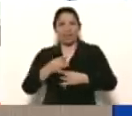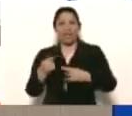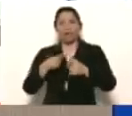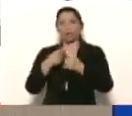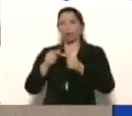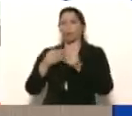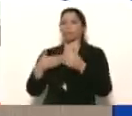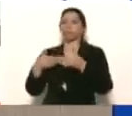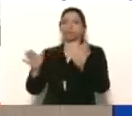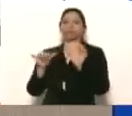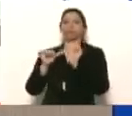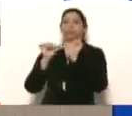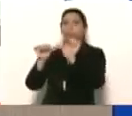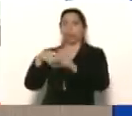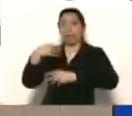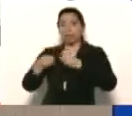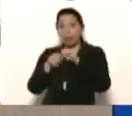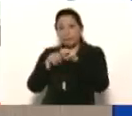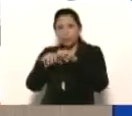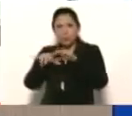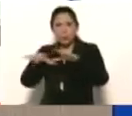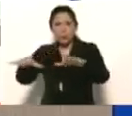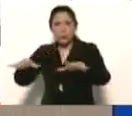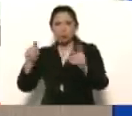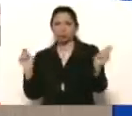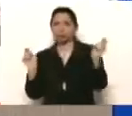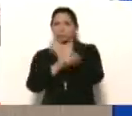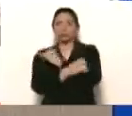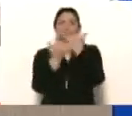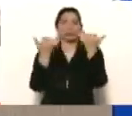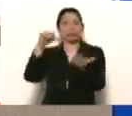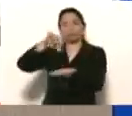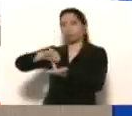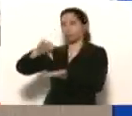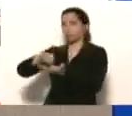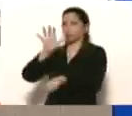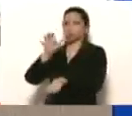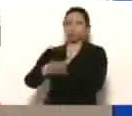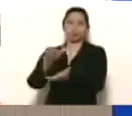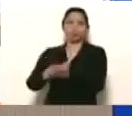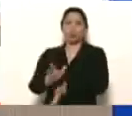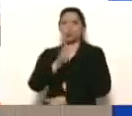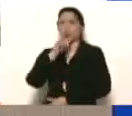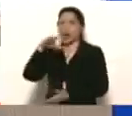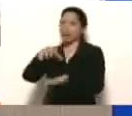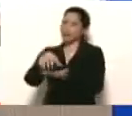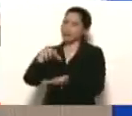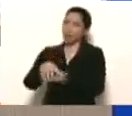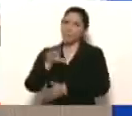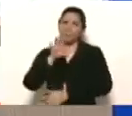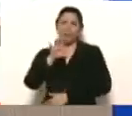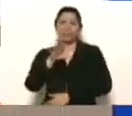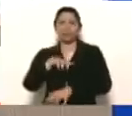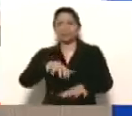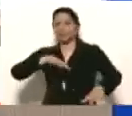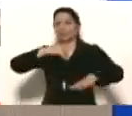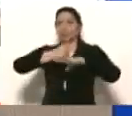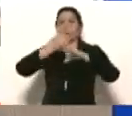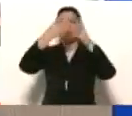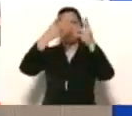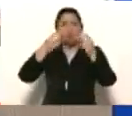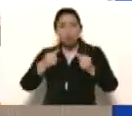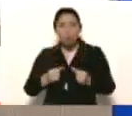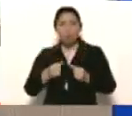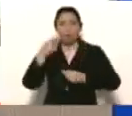y ha generado que se convierta en este momento como el estado del país con el mayor número de